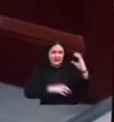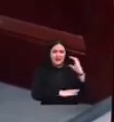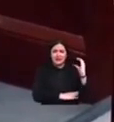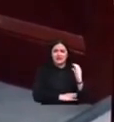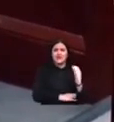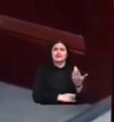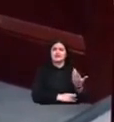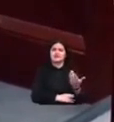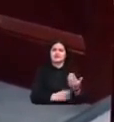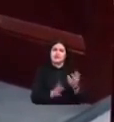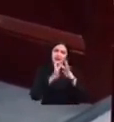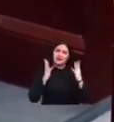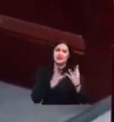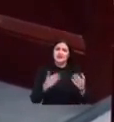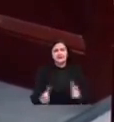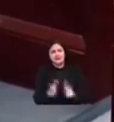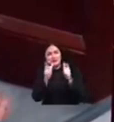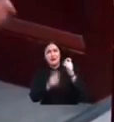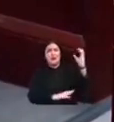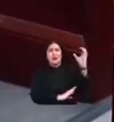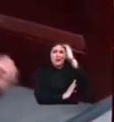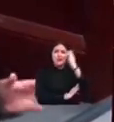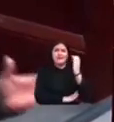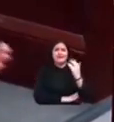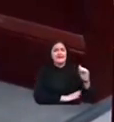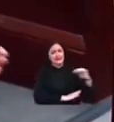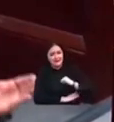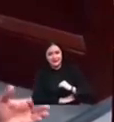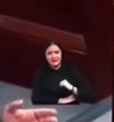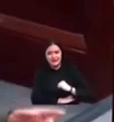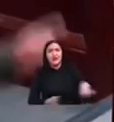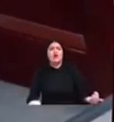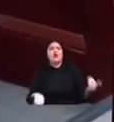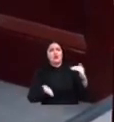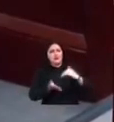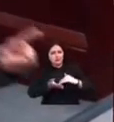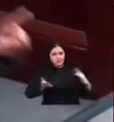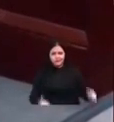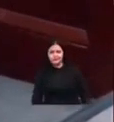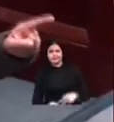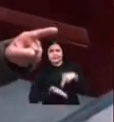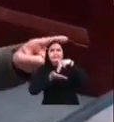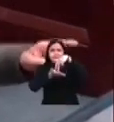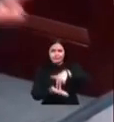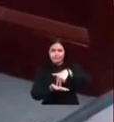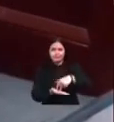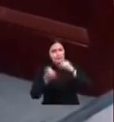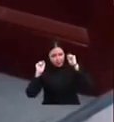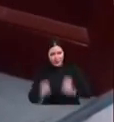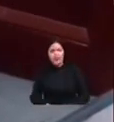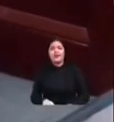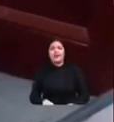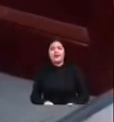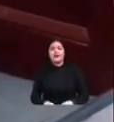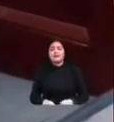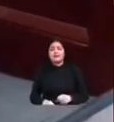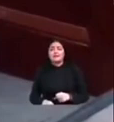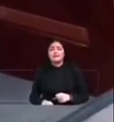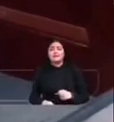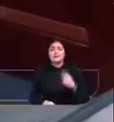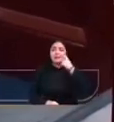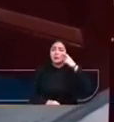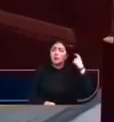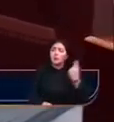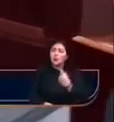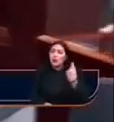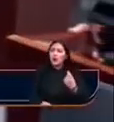Queridos congresistas, queridos colombianos, tenemos que pronunciarnos, pero más que pronunciarnos es